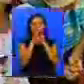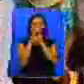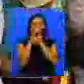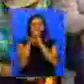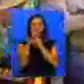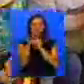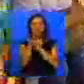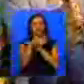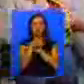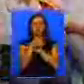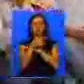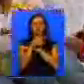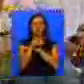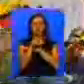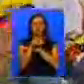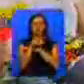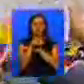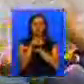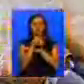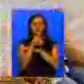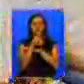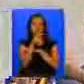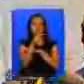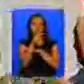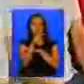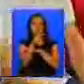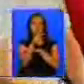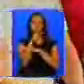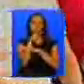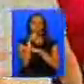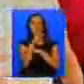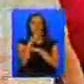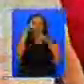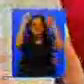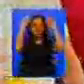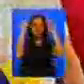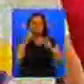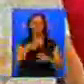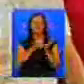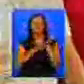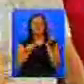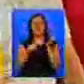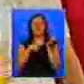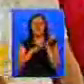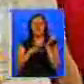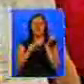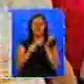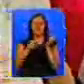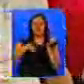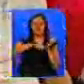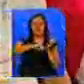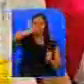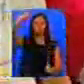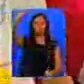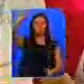Enfóquenla, por favor, la de verde, no sé, mi hermana, que acaba de regresar de España y que queremos que se quede, ya se quede